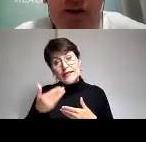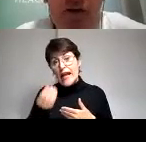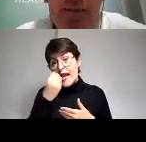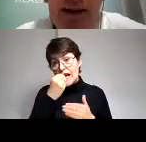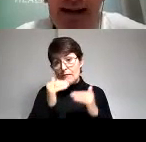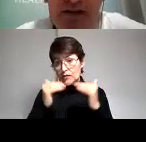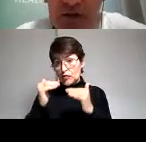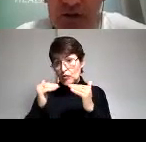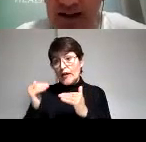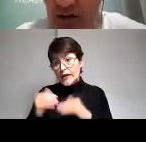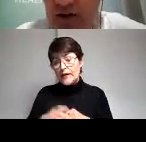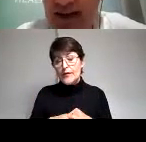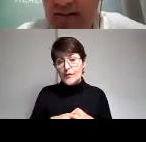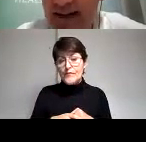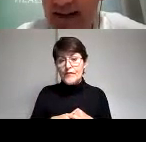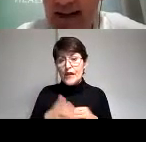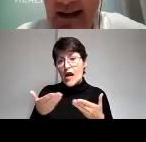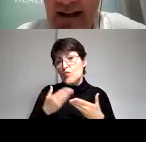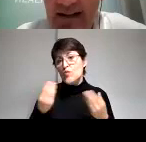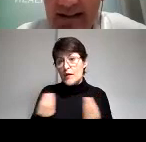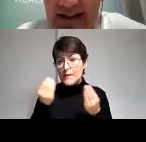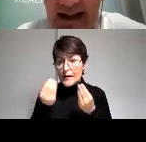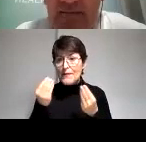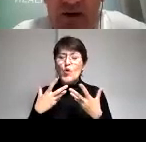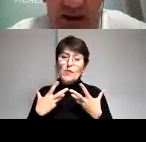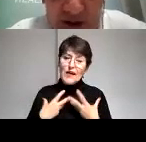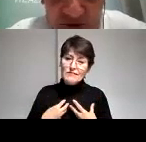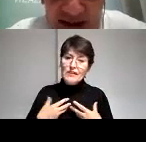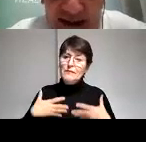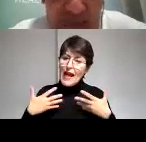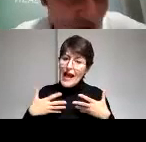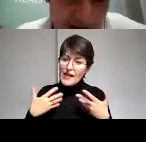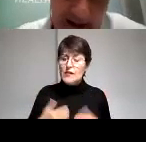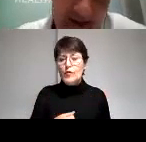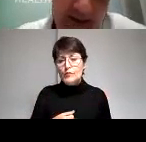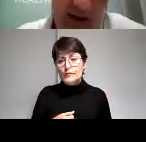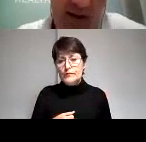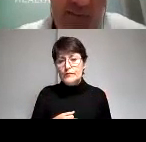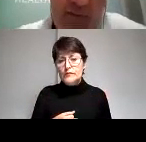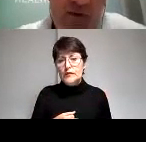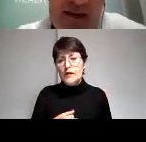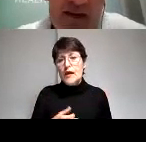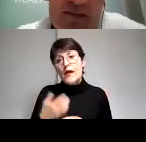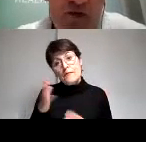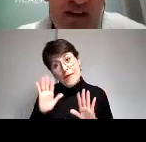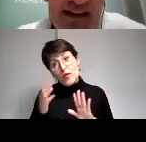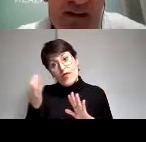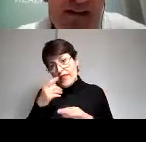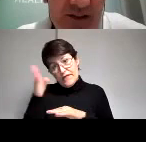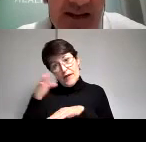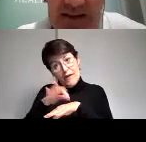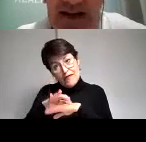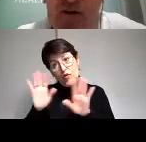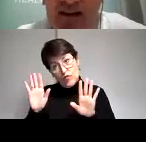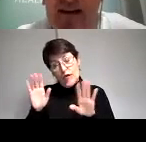bien sobre todo para restituir la serotonina a nivel intestinal, pero si la persona ha de ser evaluada por un sanitario y